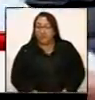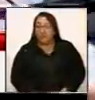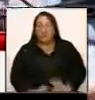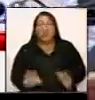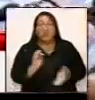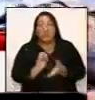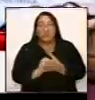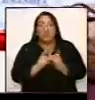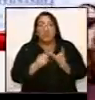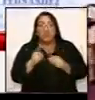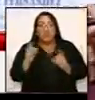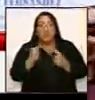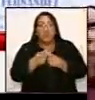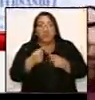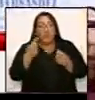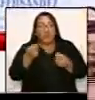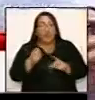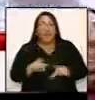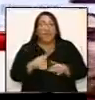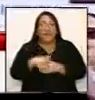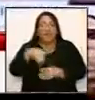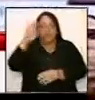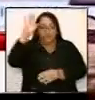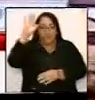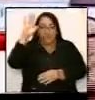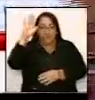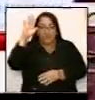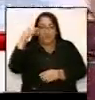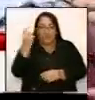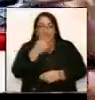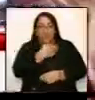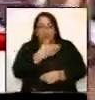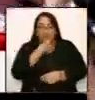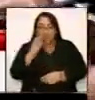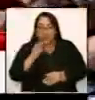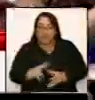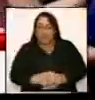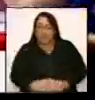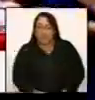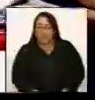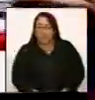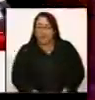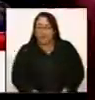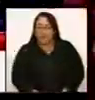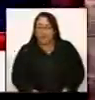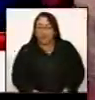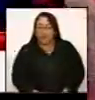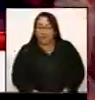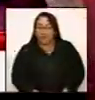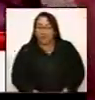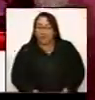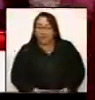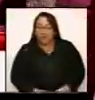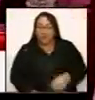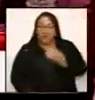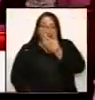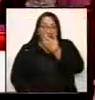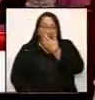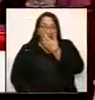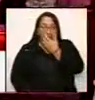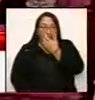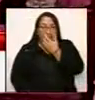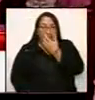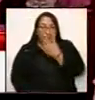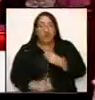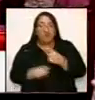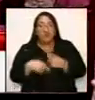otro comentario. Si los señores congresistas se iban expresando, levantando la mano, los que se encuentran a favor del archivamiento, que okay, aprobado por unanimidad.